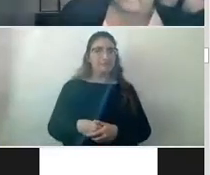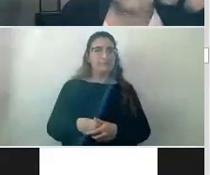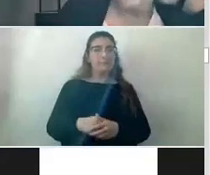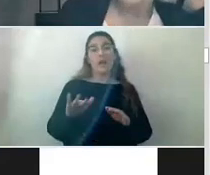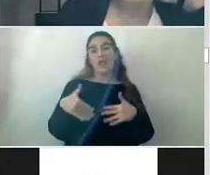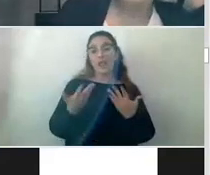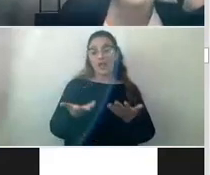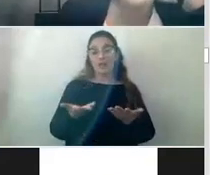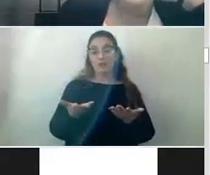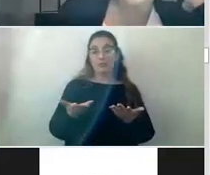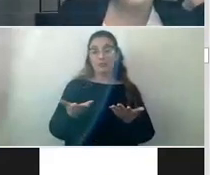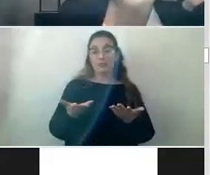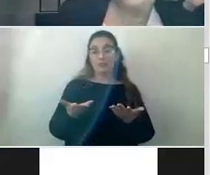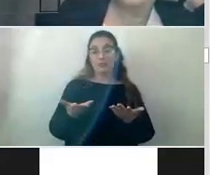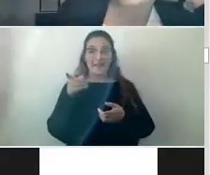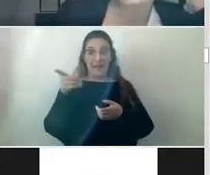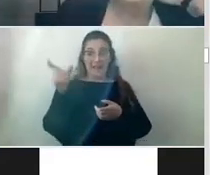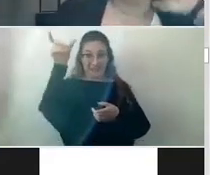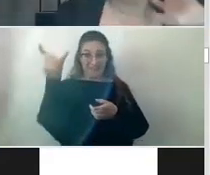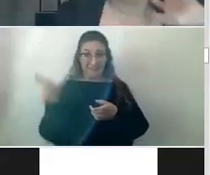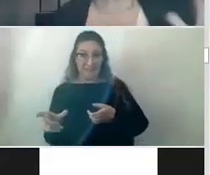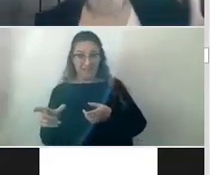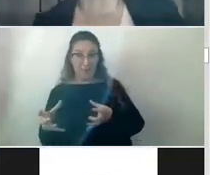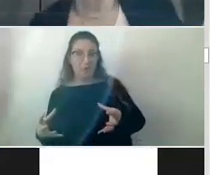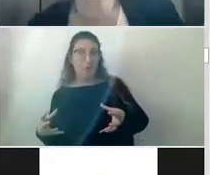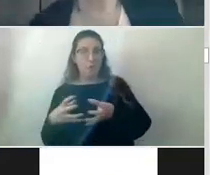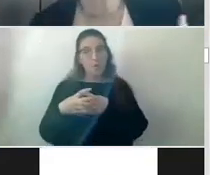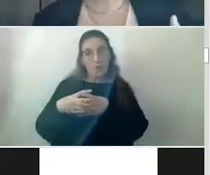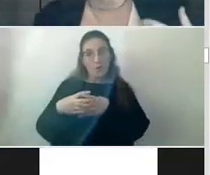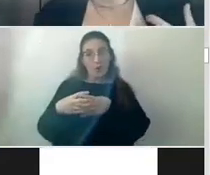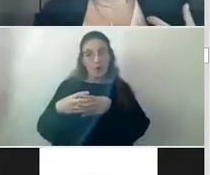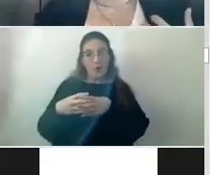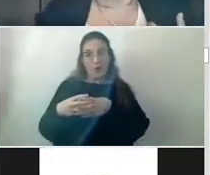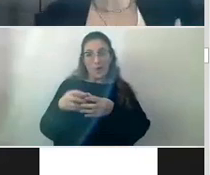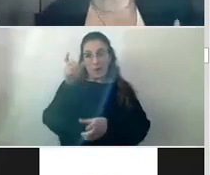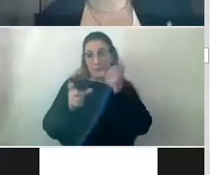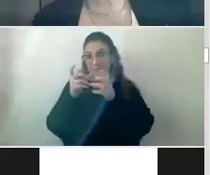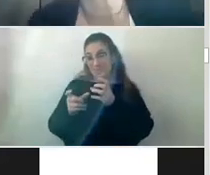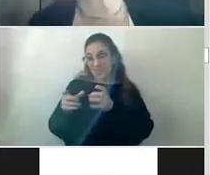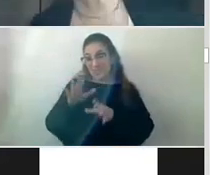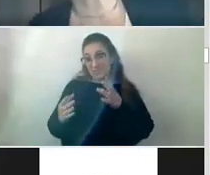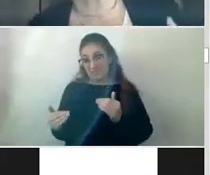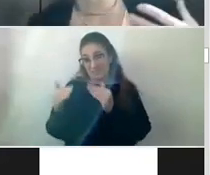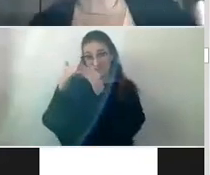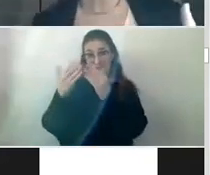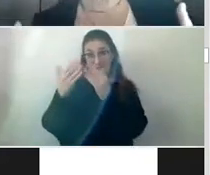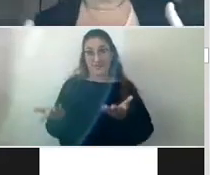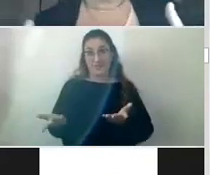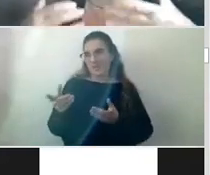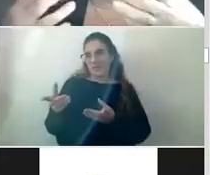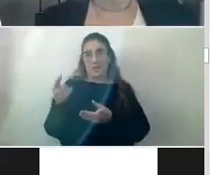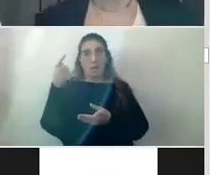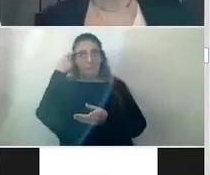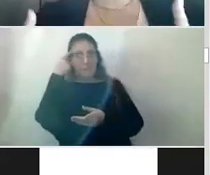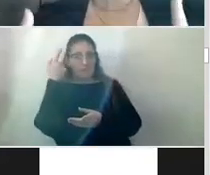ahí se une a personas que estaban en la misma situación y dice los problemas no son nuestros los problemas es de la